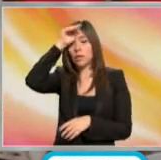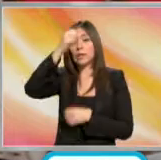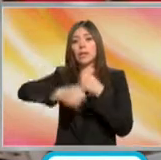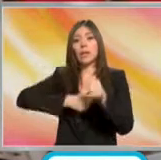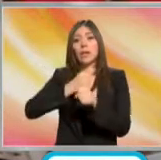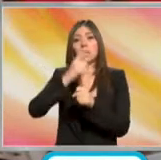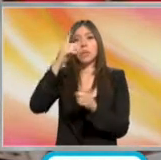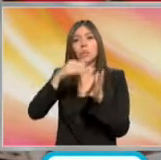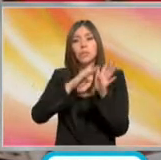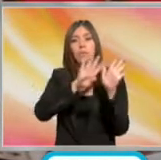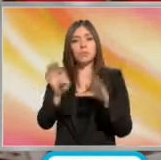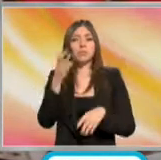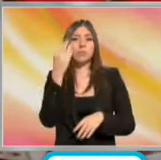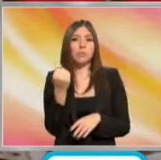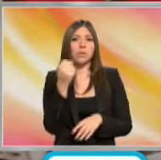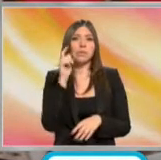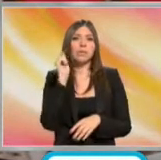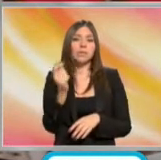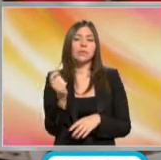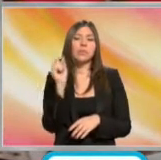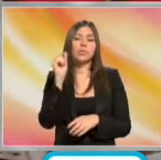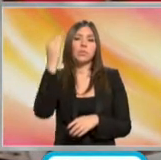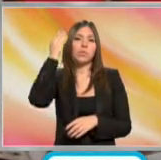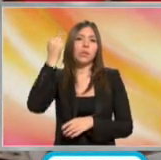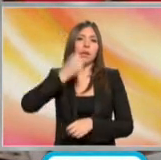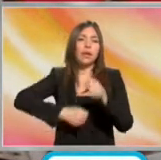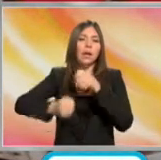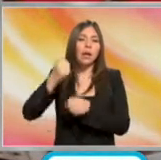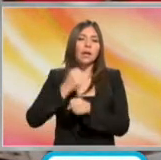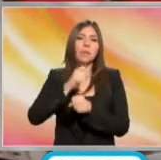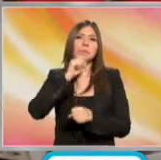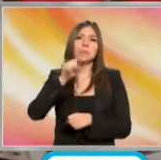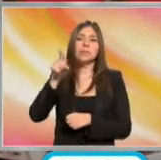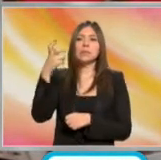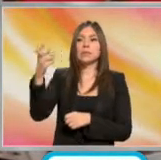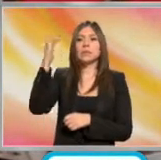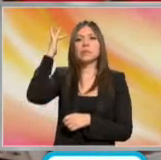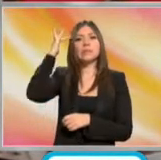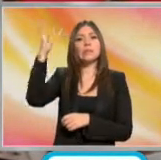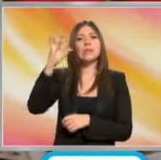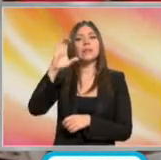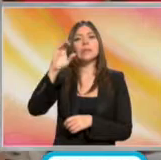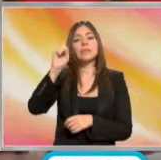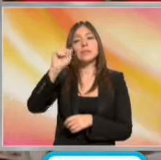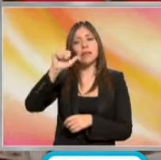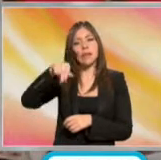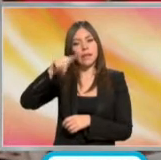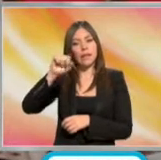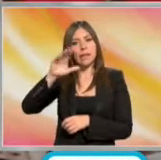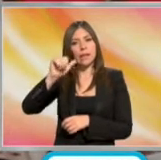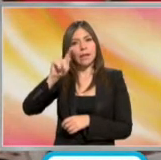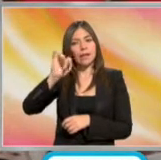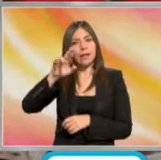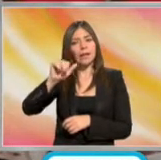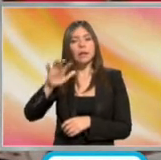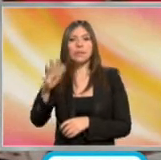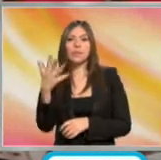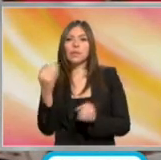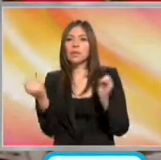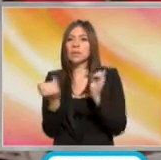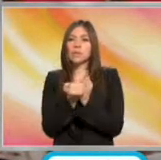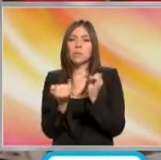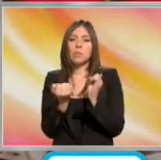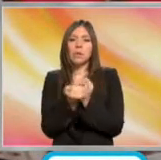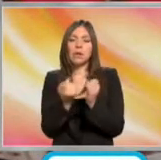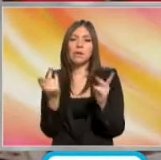1909. Lo que sucedió hace pocos años con el río Santa Catarina fue algo similar. 100 años después se da en